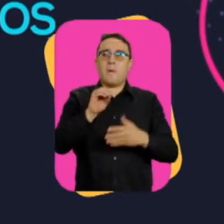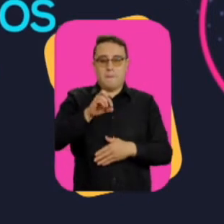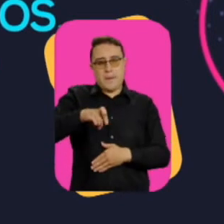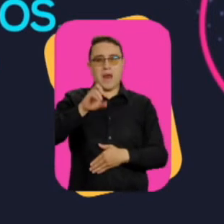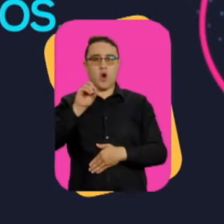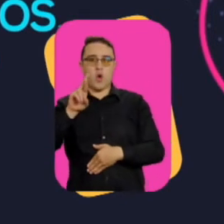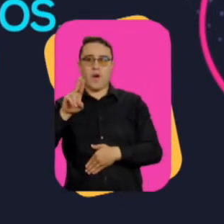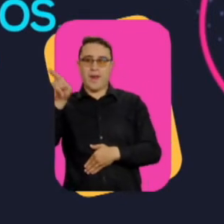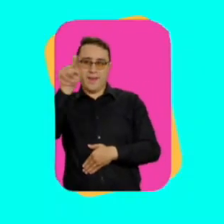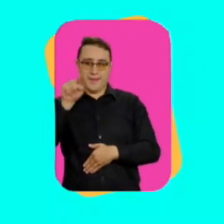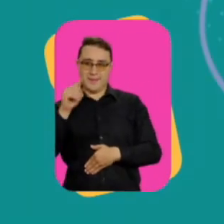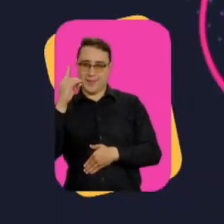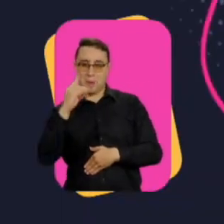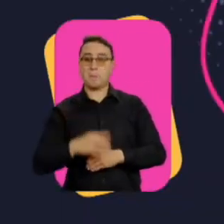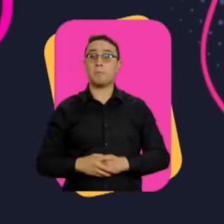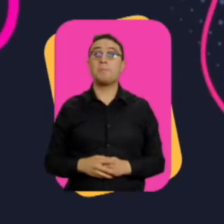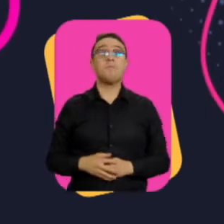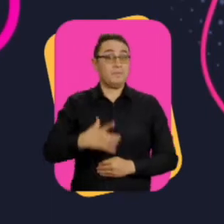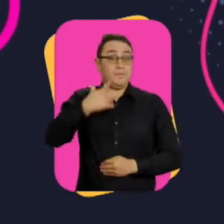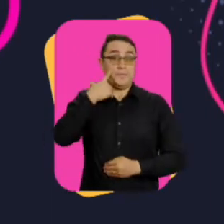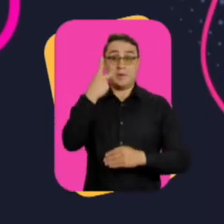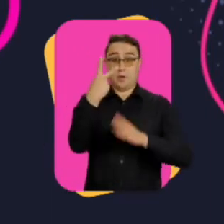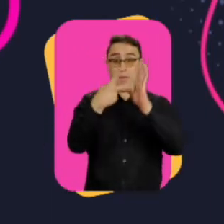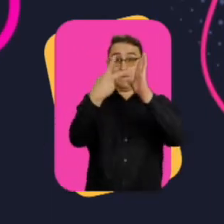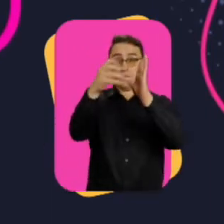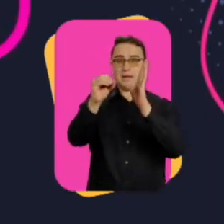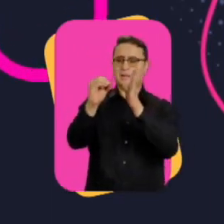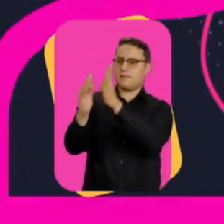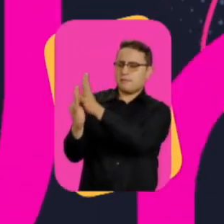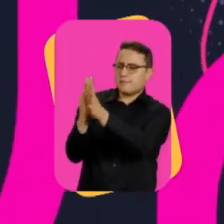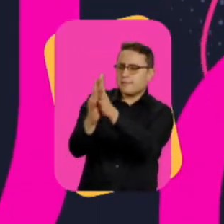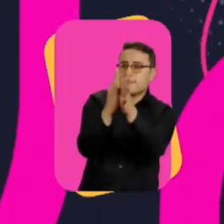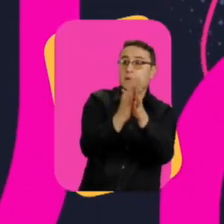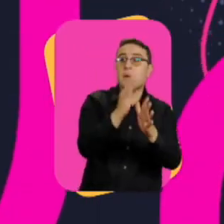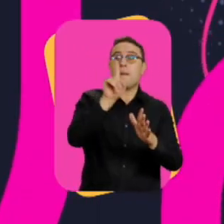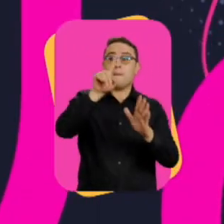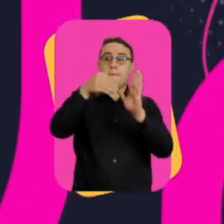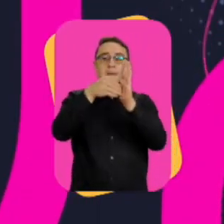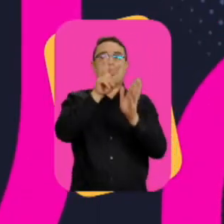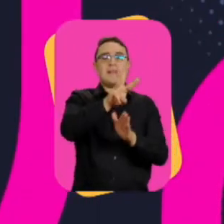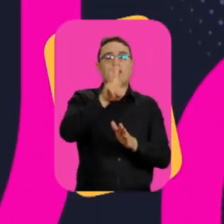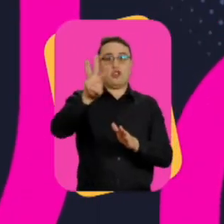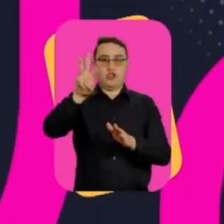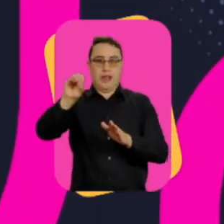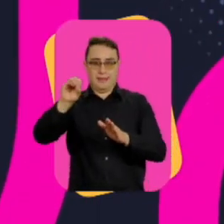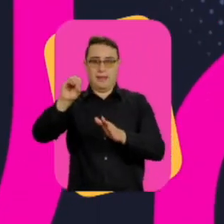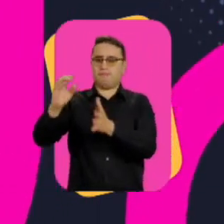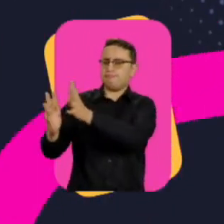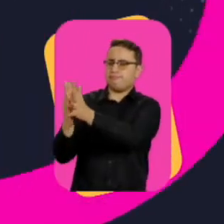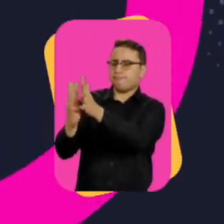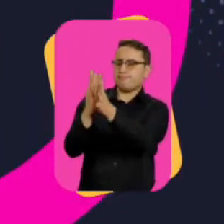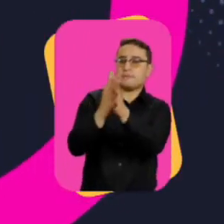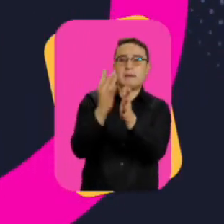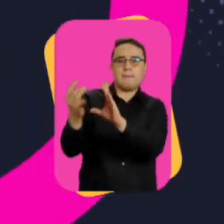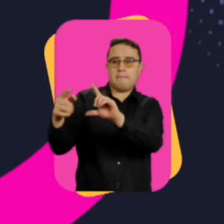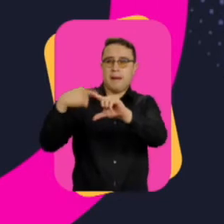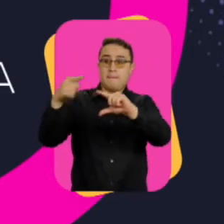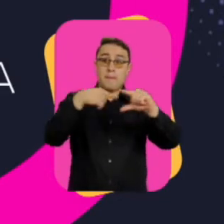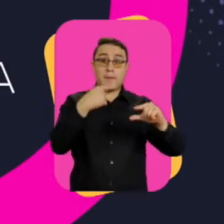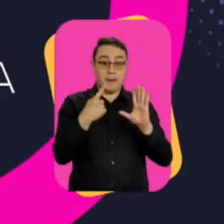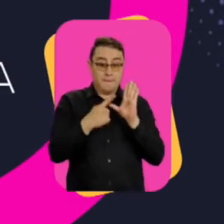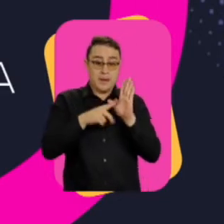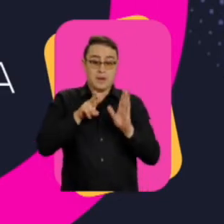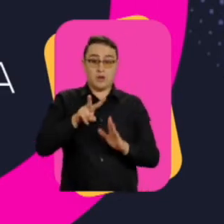PQRs. En 2020 recibimos 1,330 PQRs en total, de los cuales